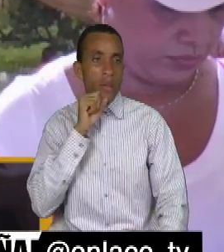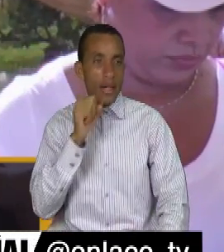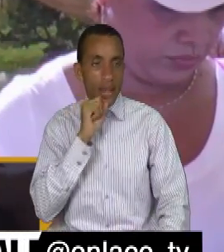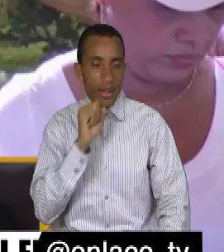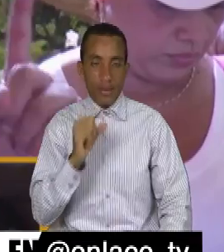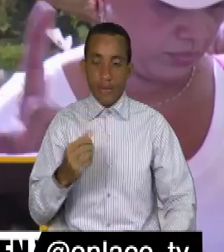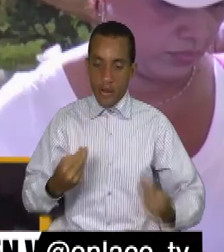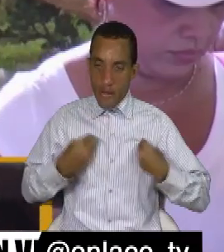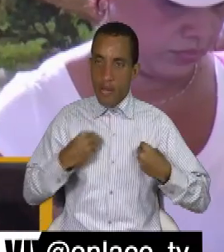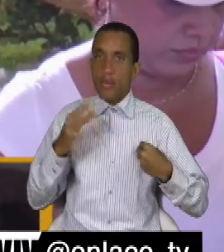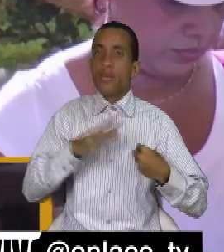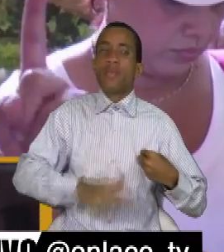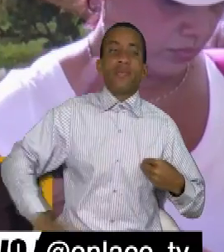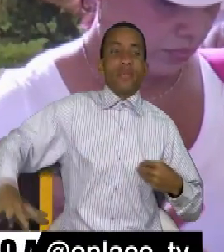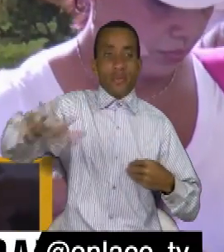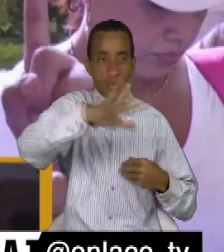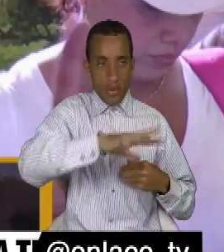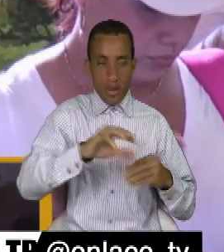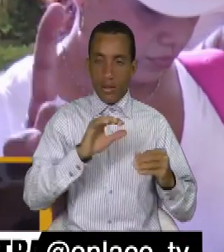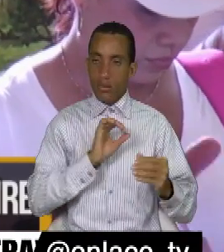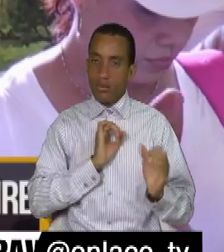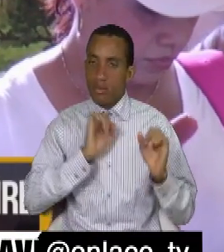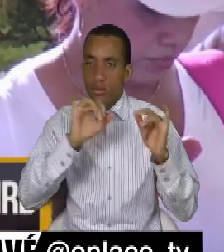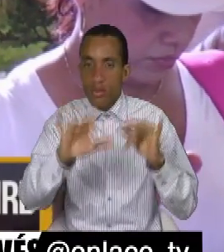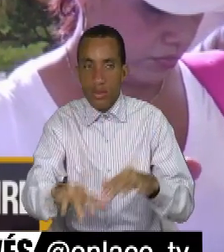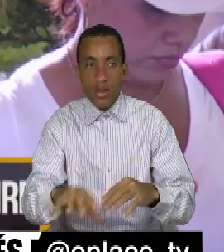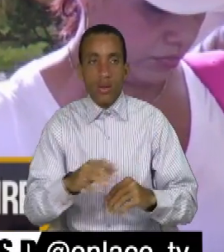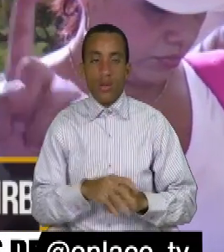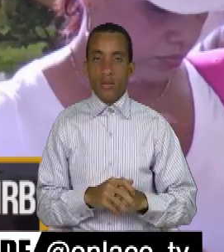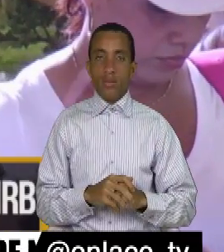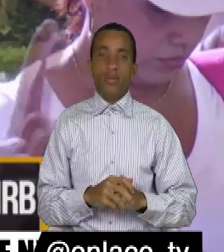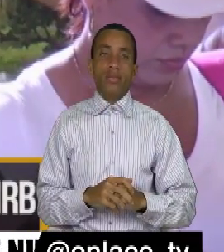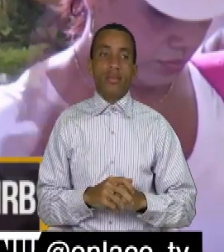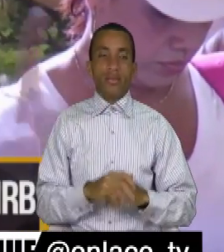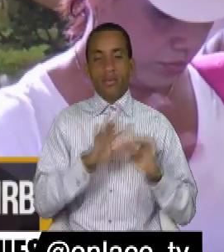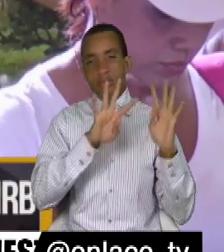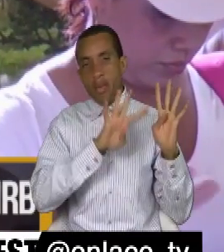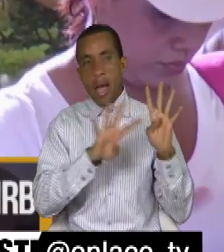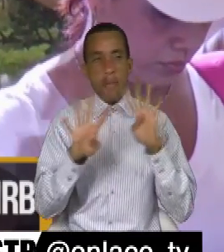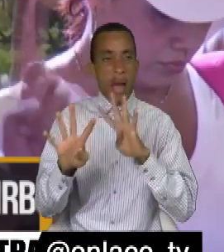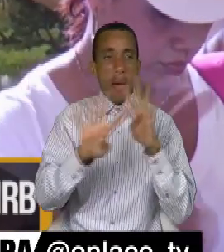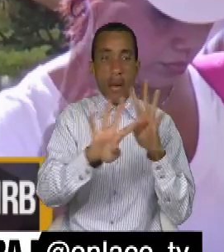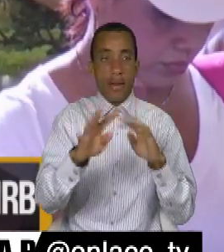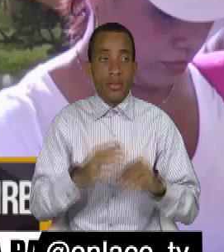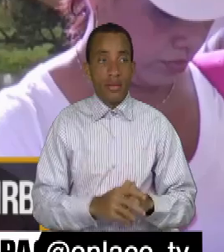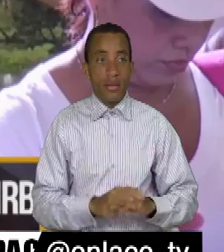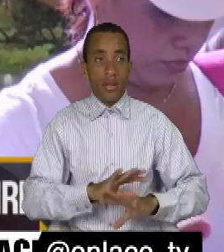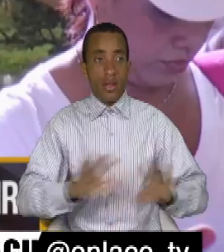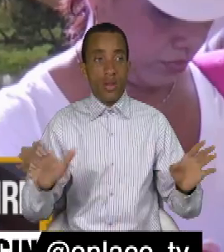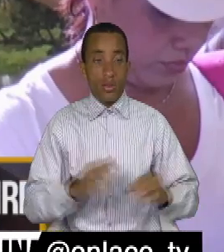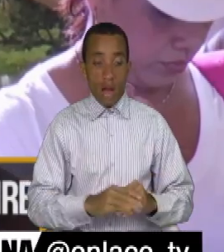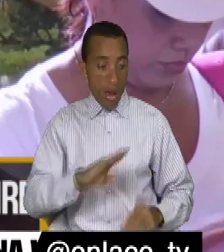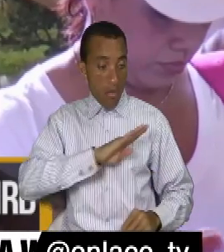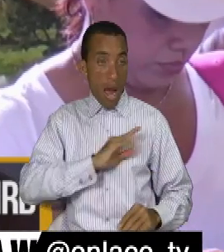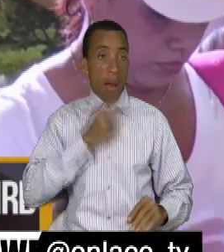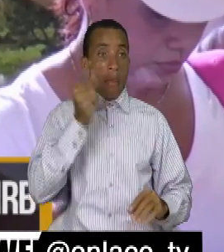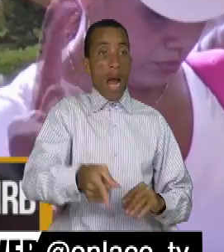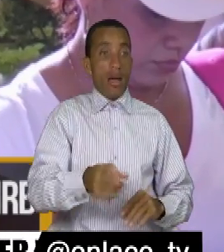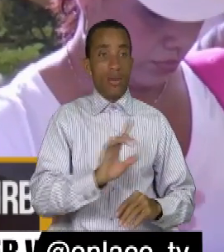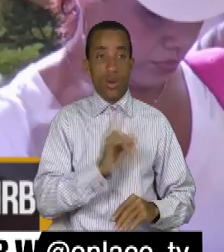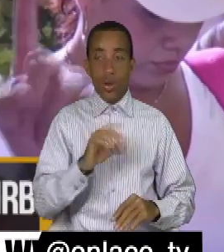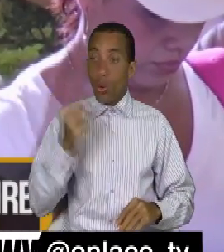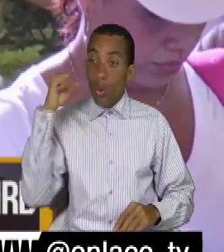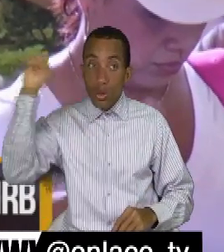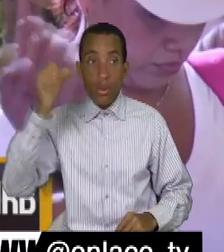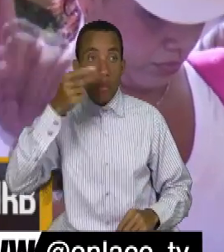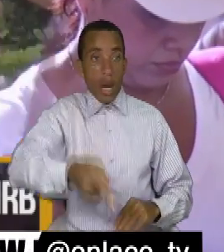vivimos aquí, salimos a cumplirle a Barranca Bermeja. Esto no es una marcha de la administración municipal ni de la USO,